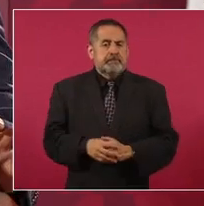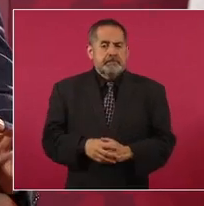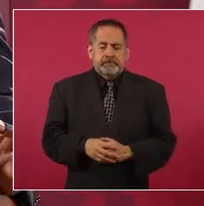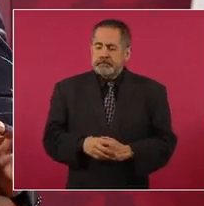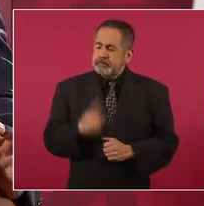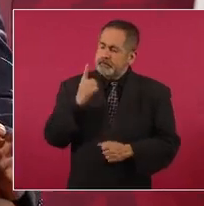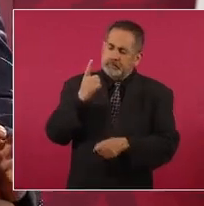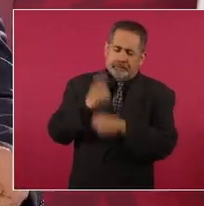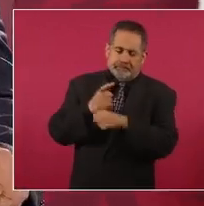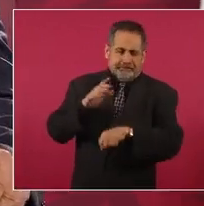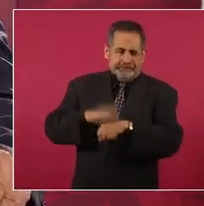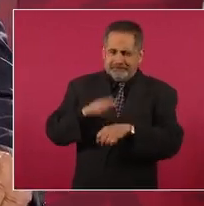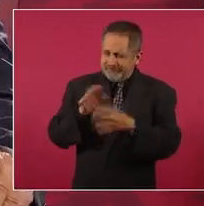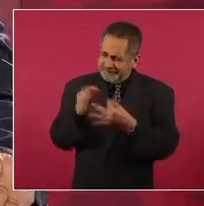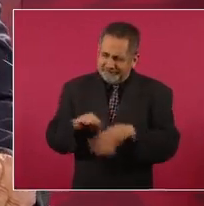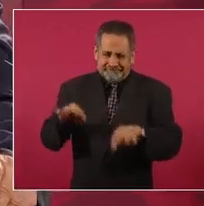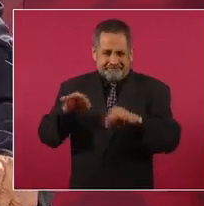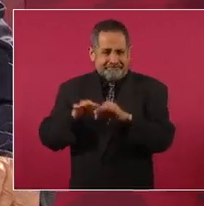fundamental.